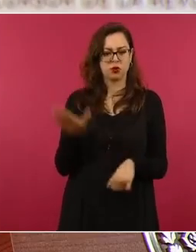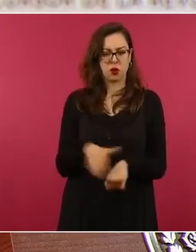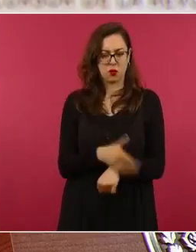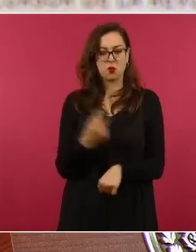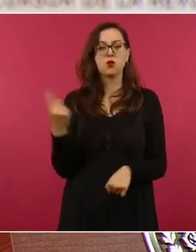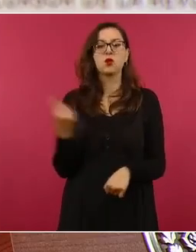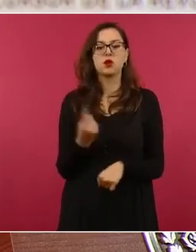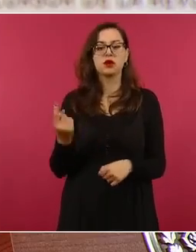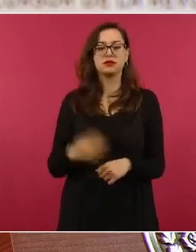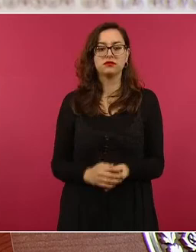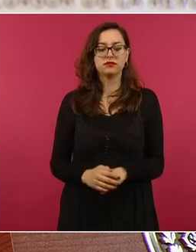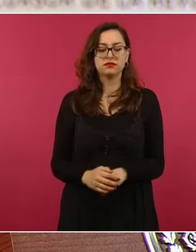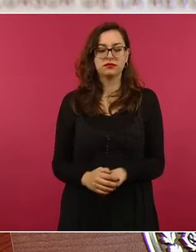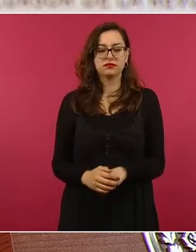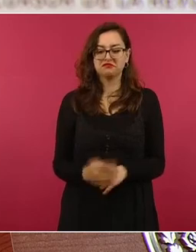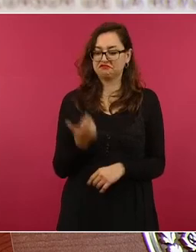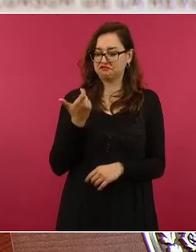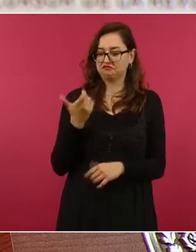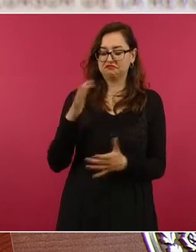presupuesto.